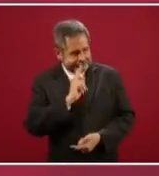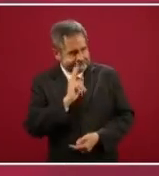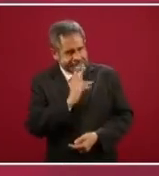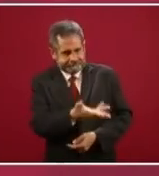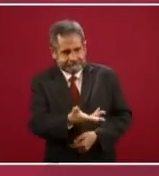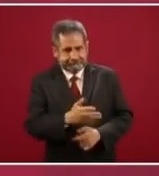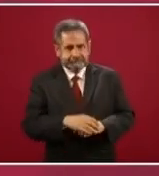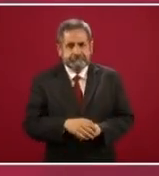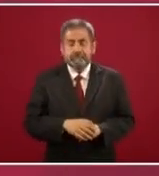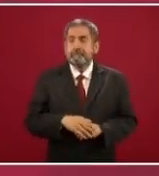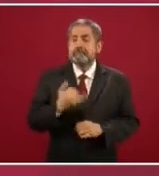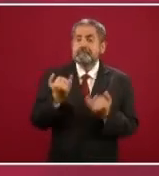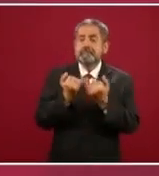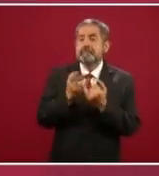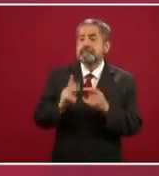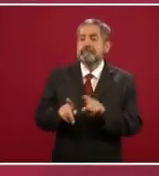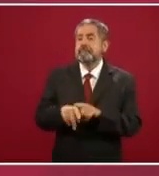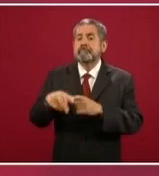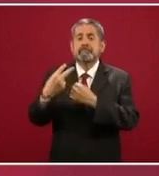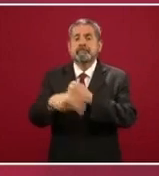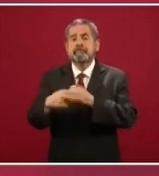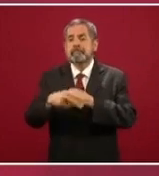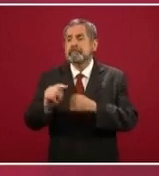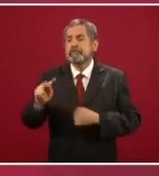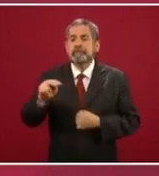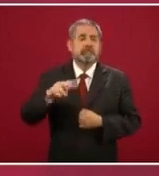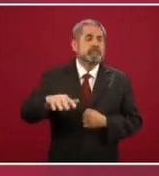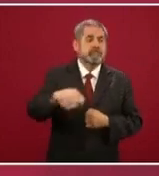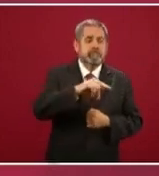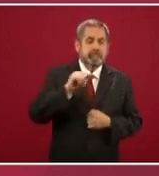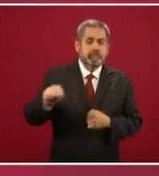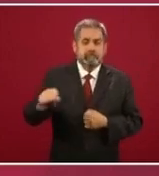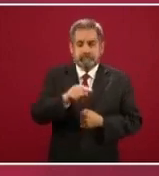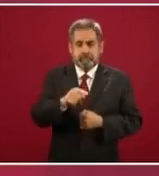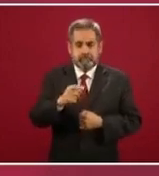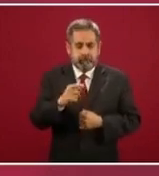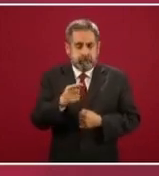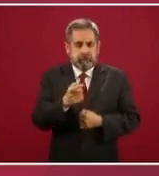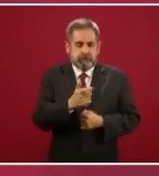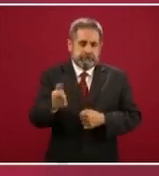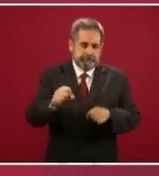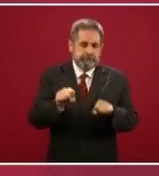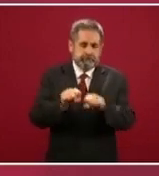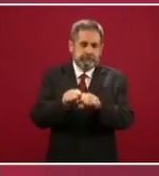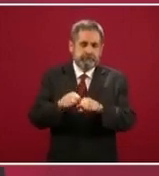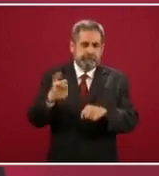y que las televisiones las televisoras de paga también,